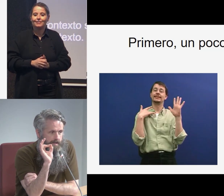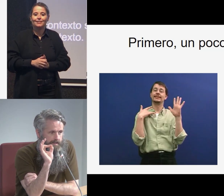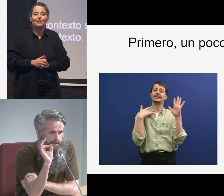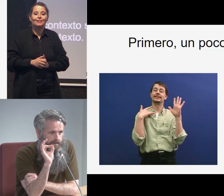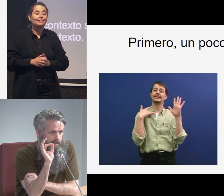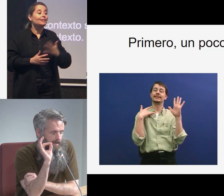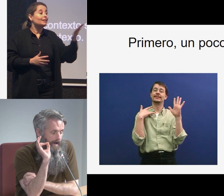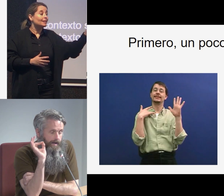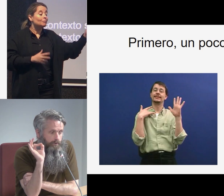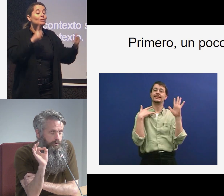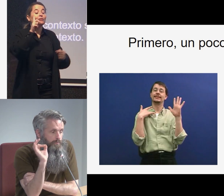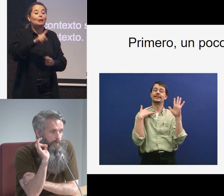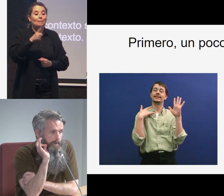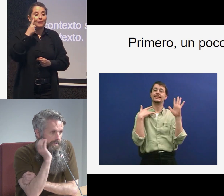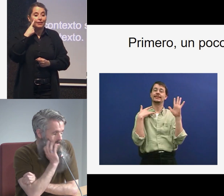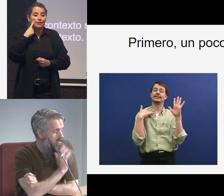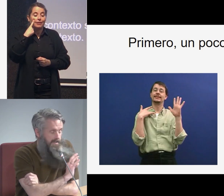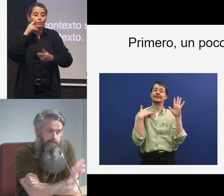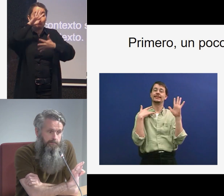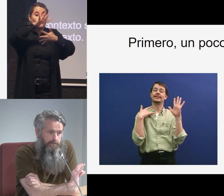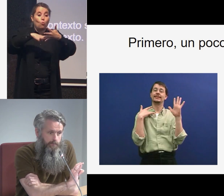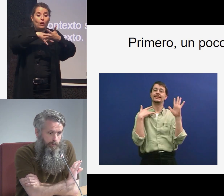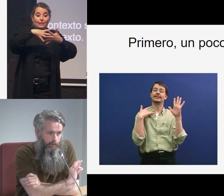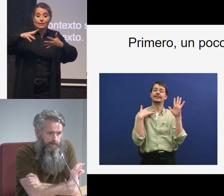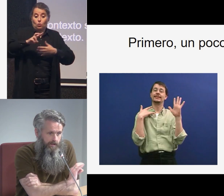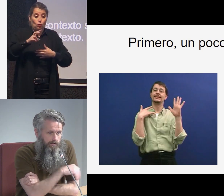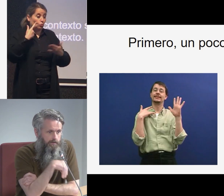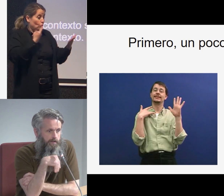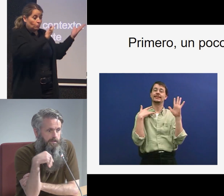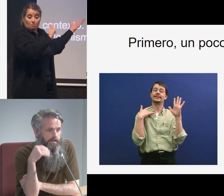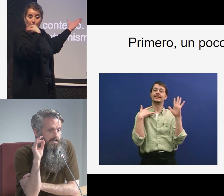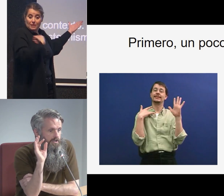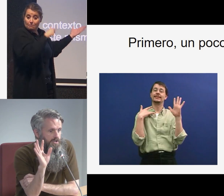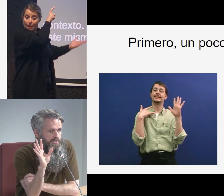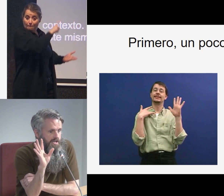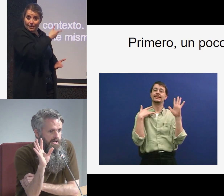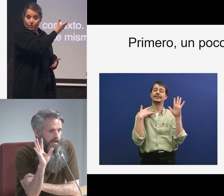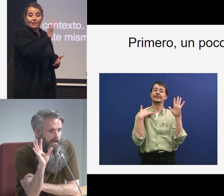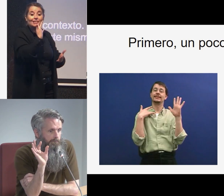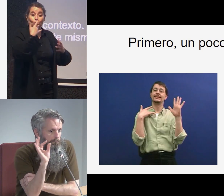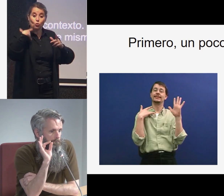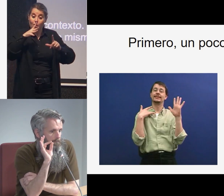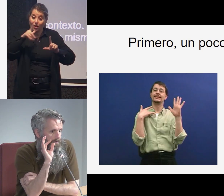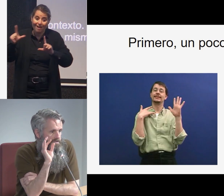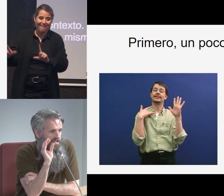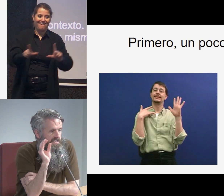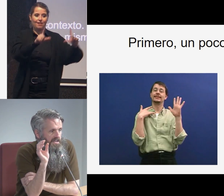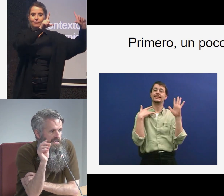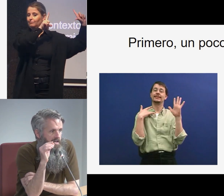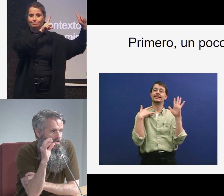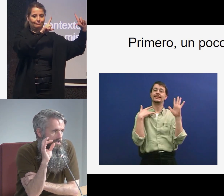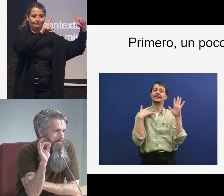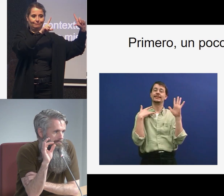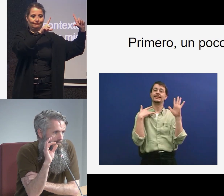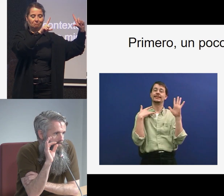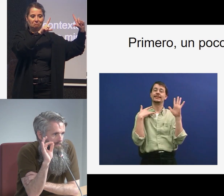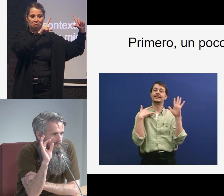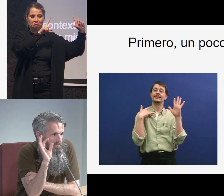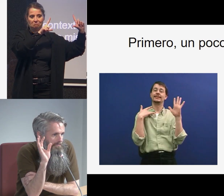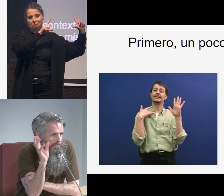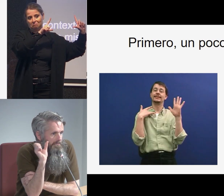Pero también hay que decir que hay otros poemas de este mismo poeta que si os enseñara